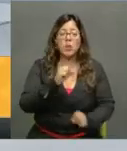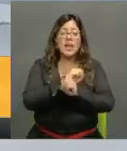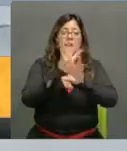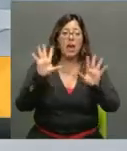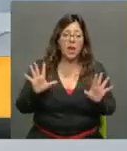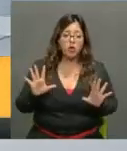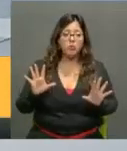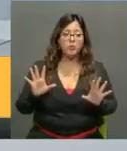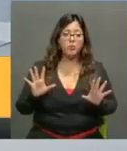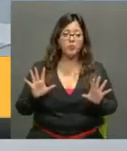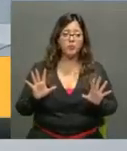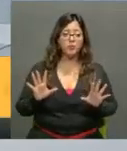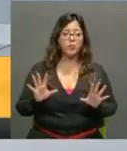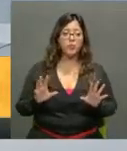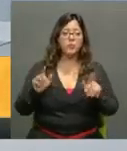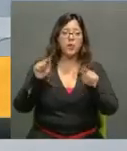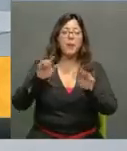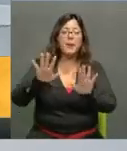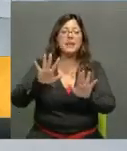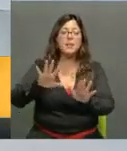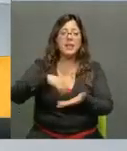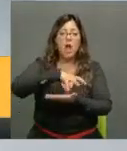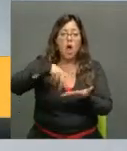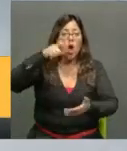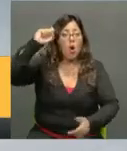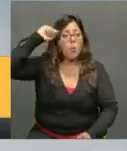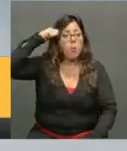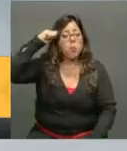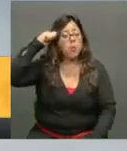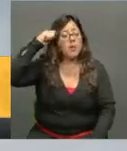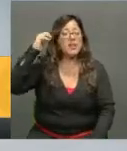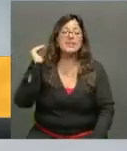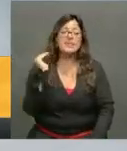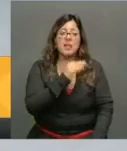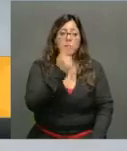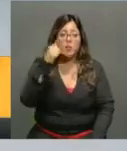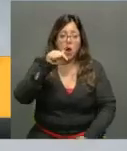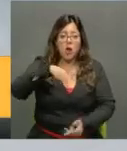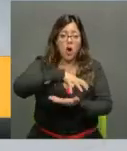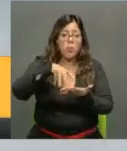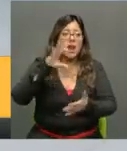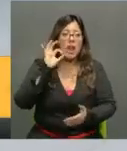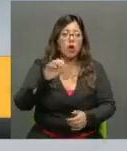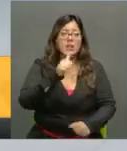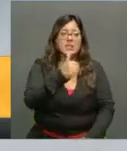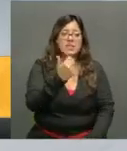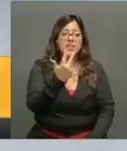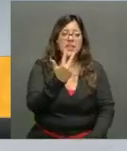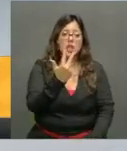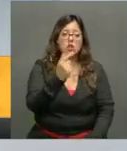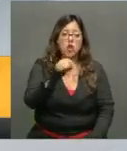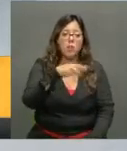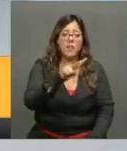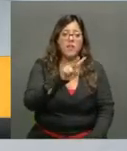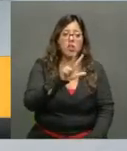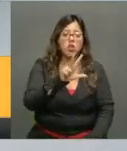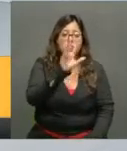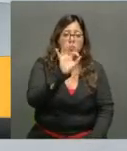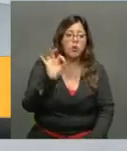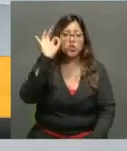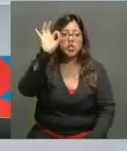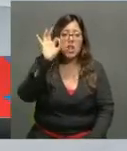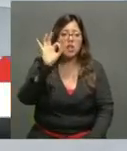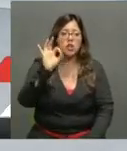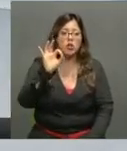Azul clarito. O sea, pero ahí teníamos Providencia, lo pasaron ahí rápido. Pero ahí está Las Condes. Ahí está Las Condes. 68-28 para el a favor, 31-72 para el